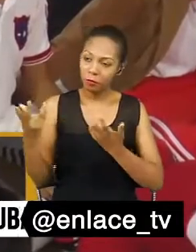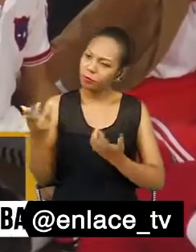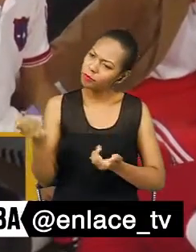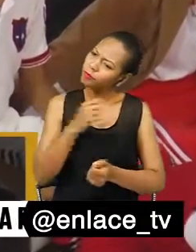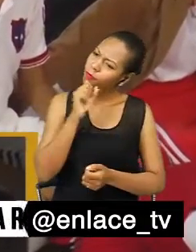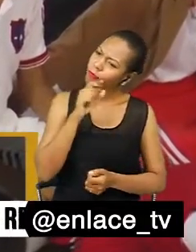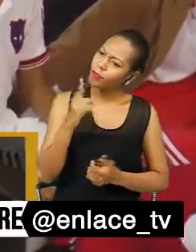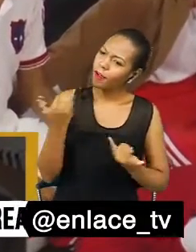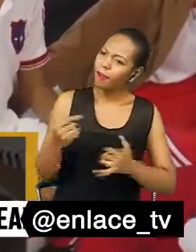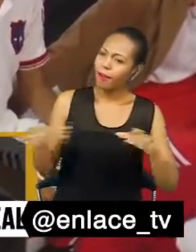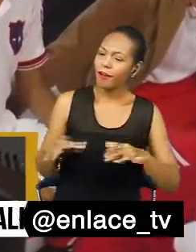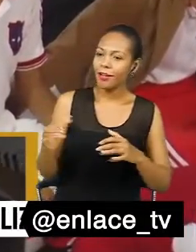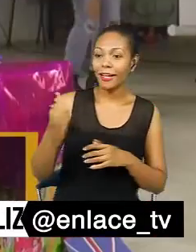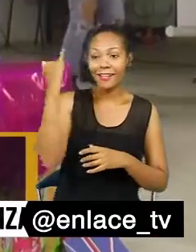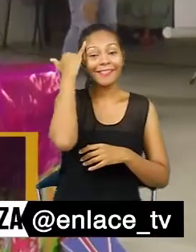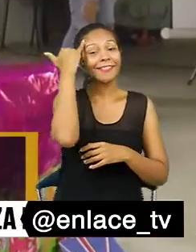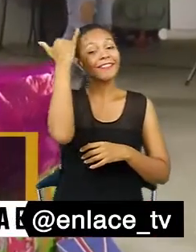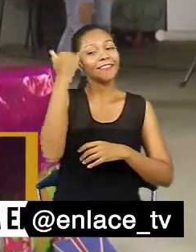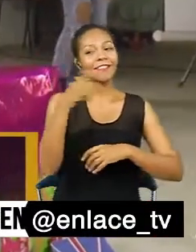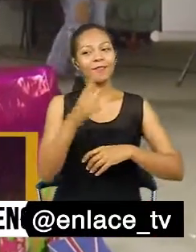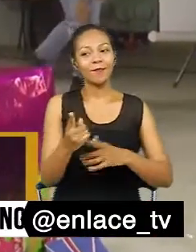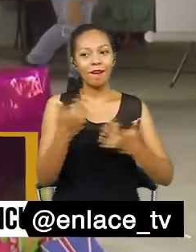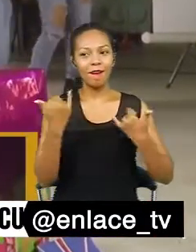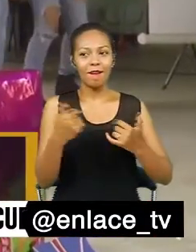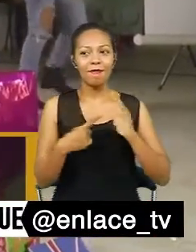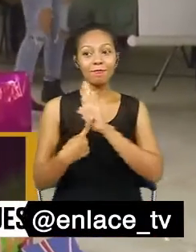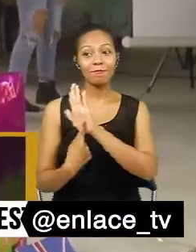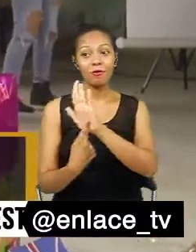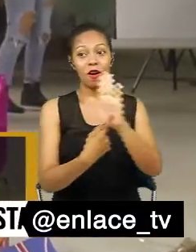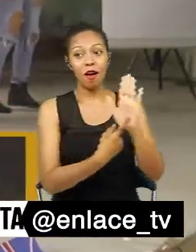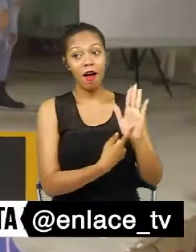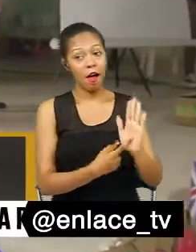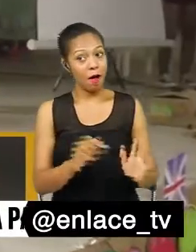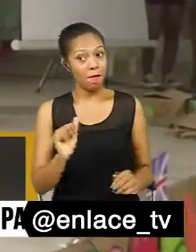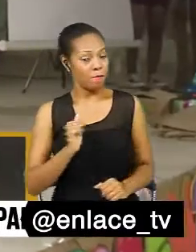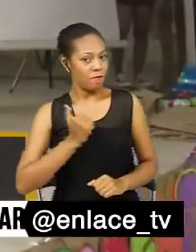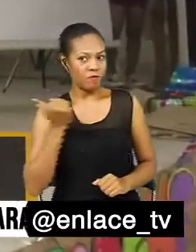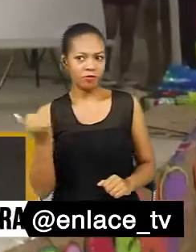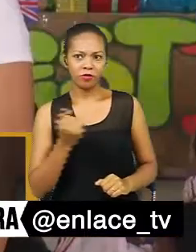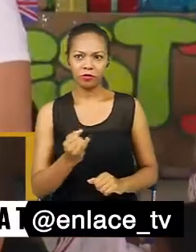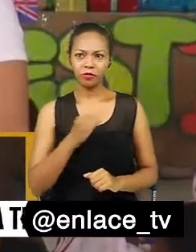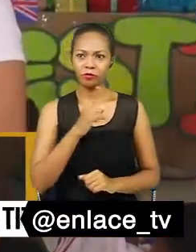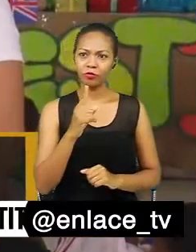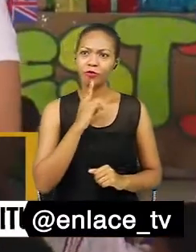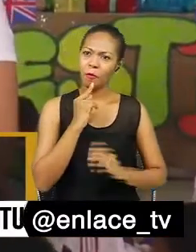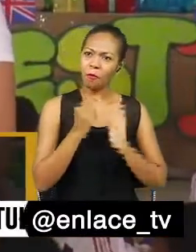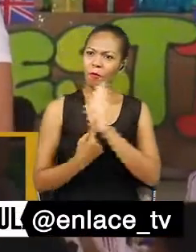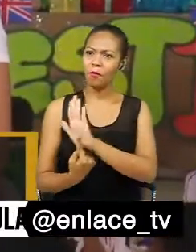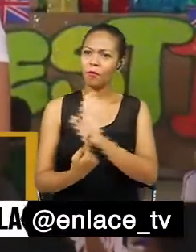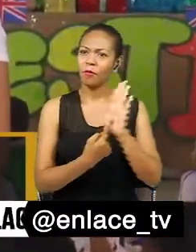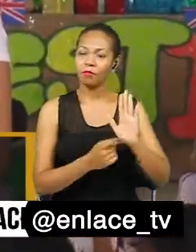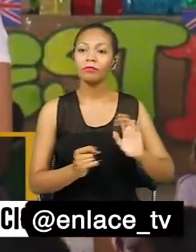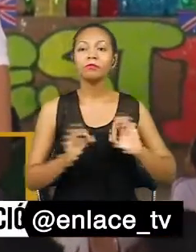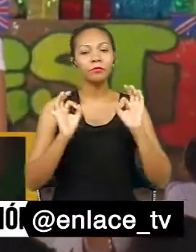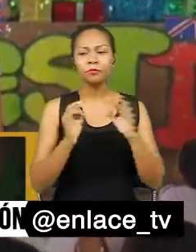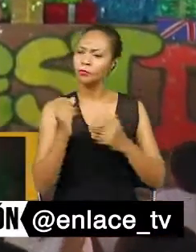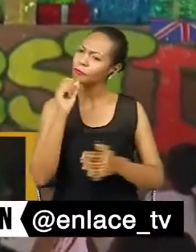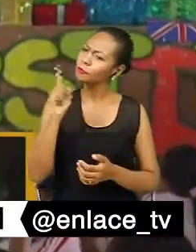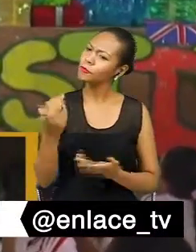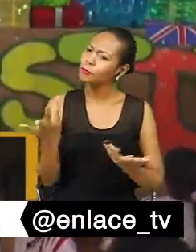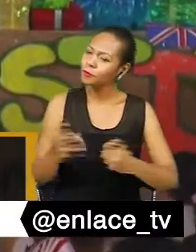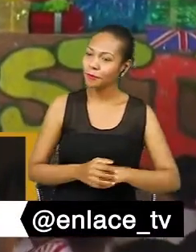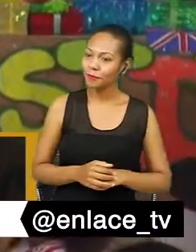actividad donde los muchachos se pusieron sus mejores trajes, donde se pusieron las pilas para aprender este idioma y hacer una excelente presentación? Buenas tardes.